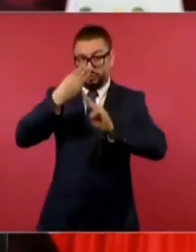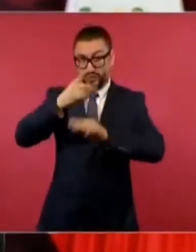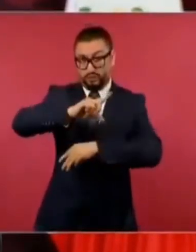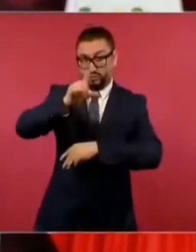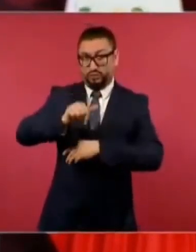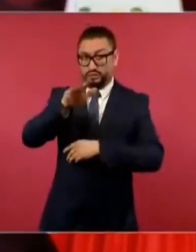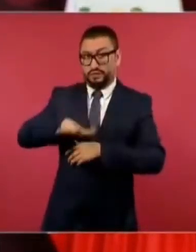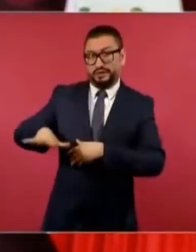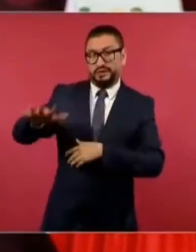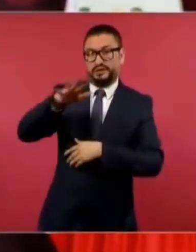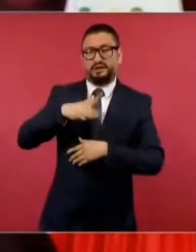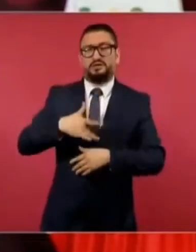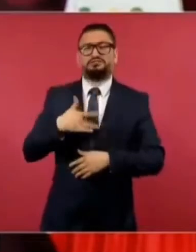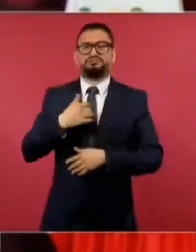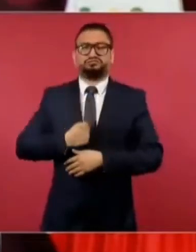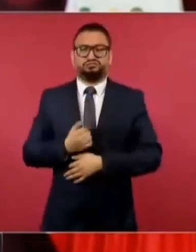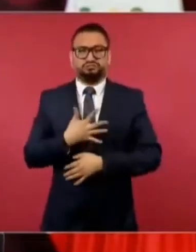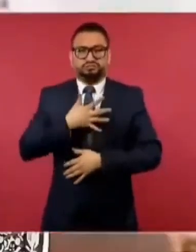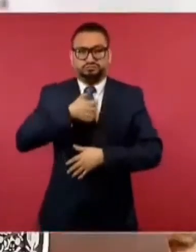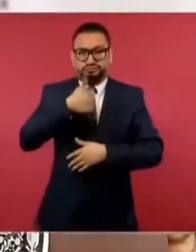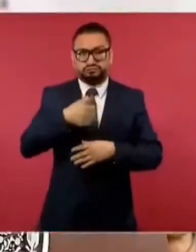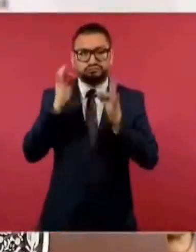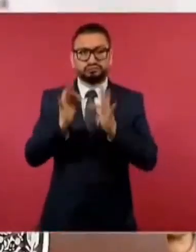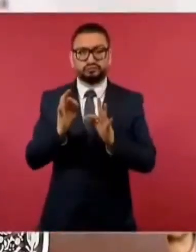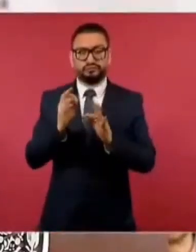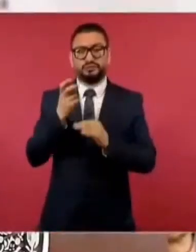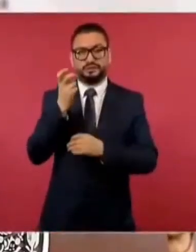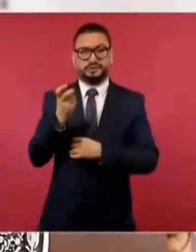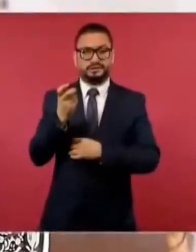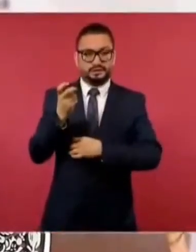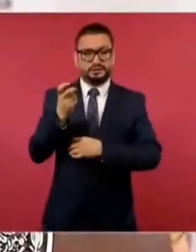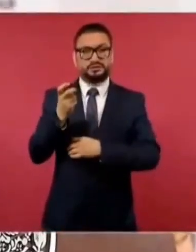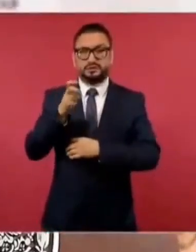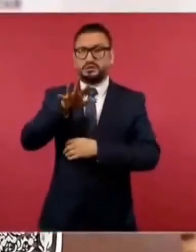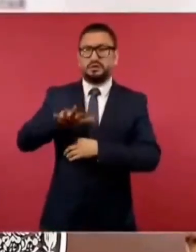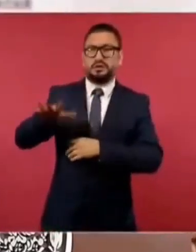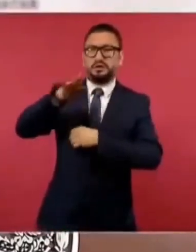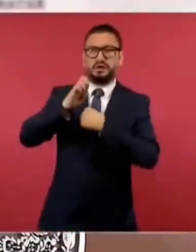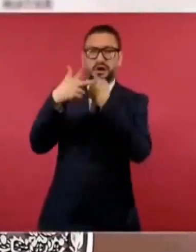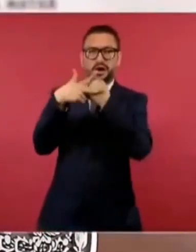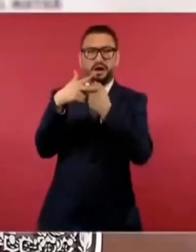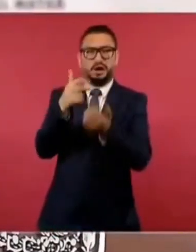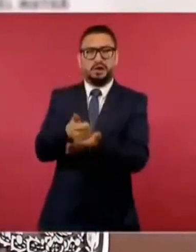bienestar. Y eso ayudó mucho a Europa